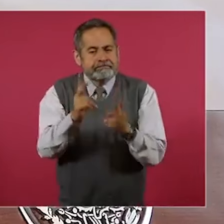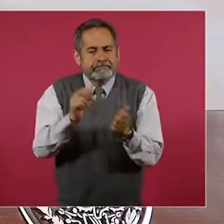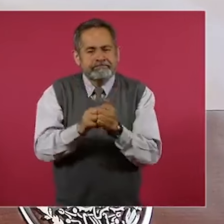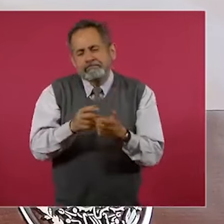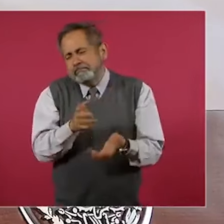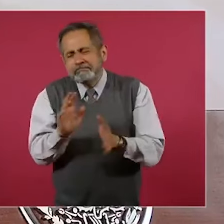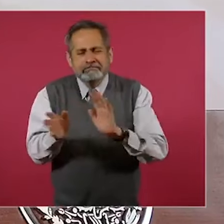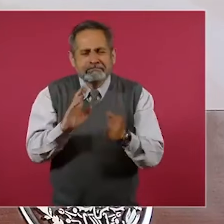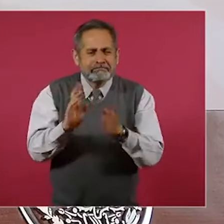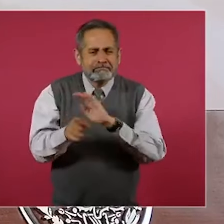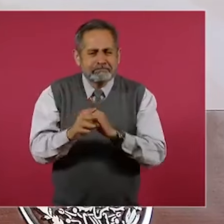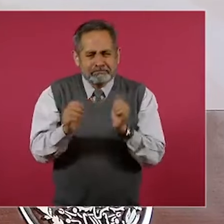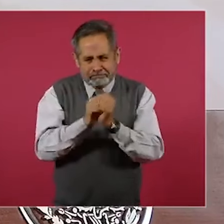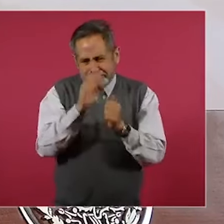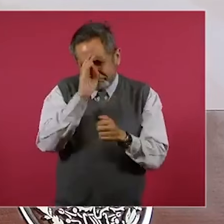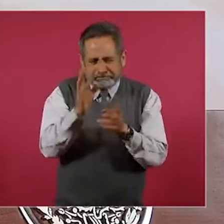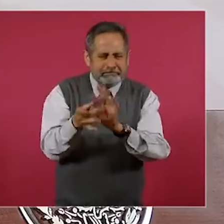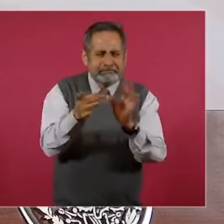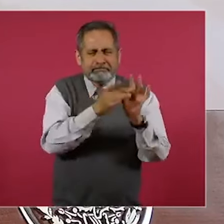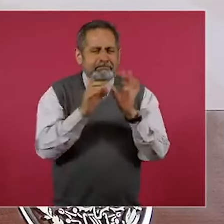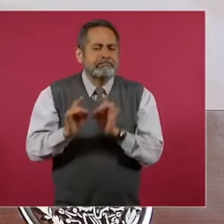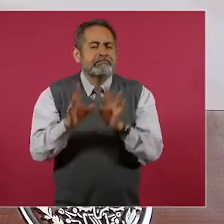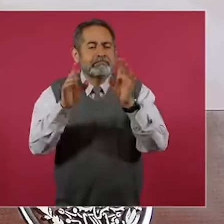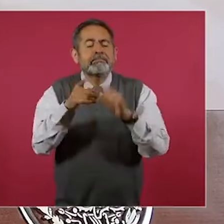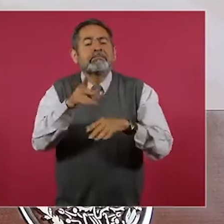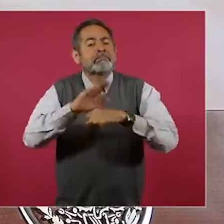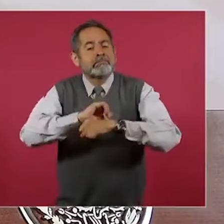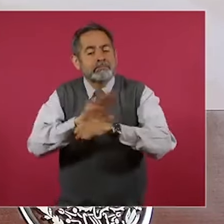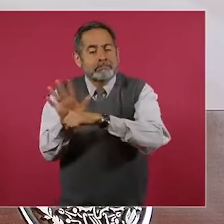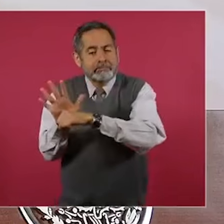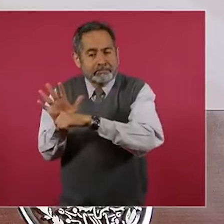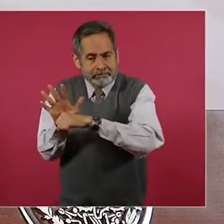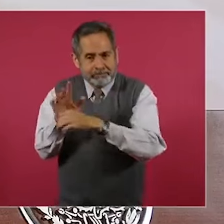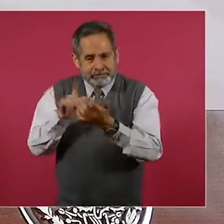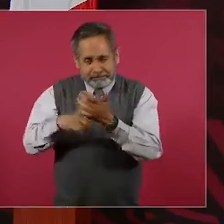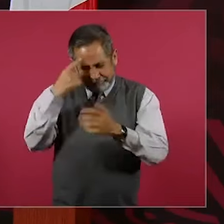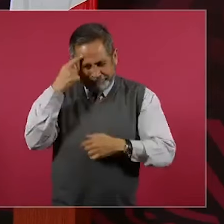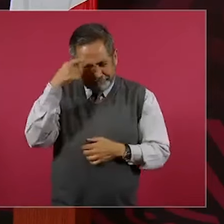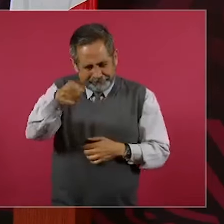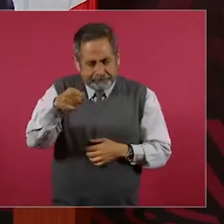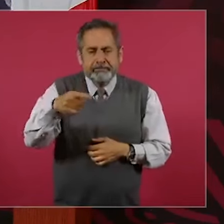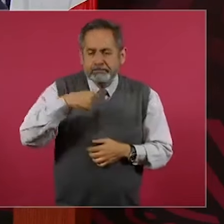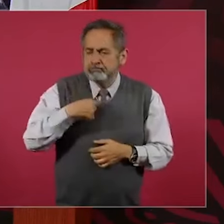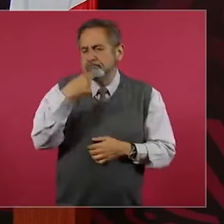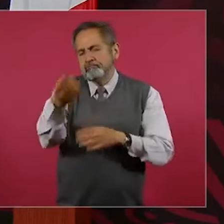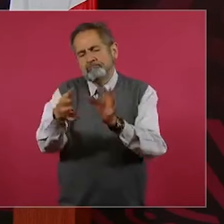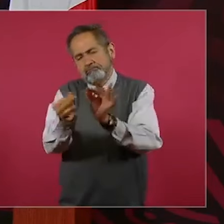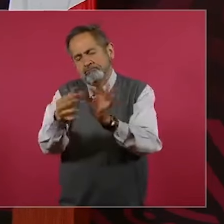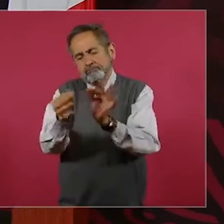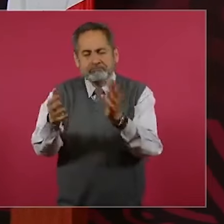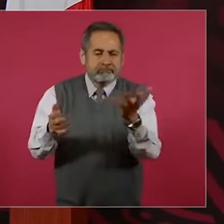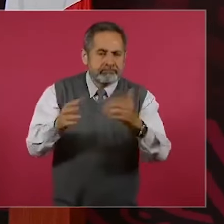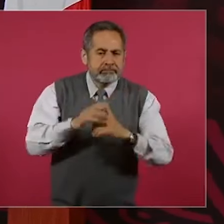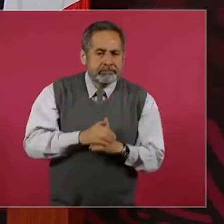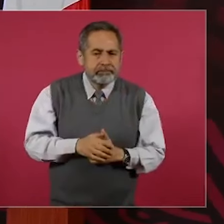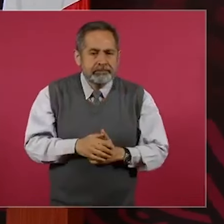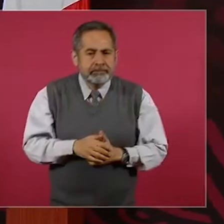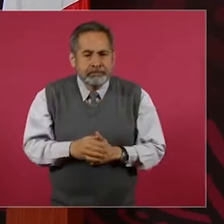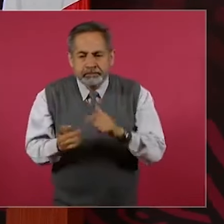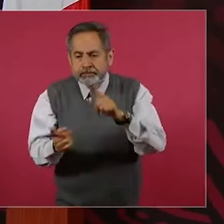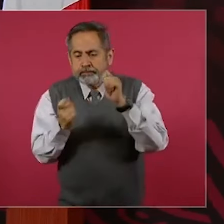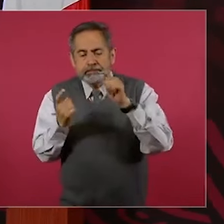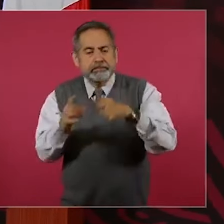bueno, no de manera directa, sino cuando la pandemia le planteé que no se cobraran